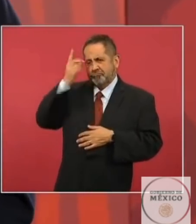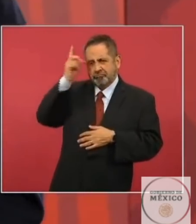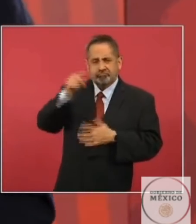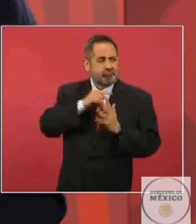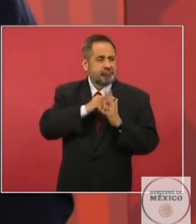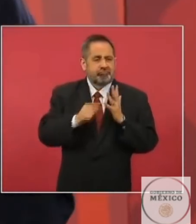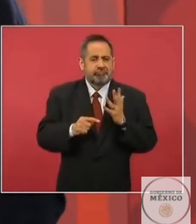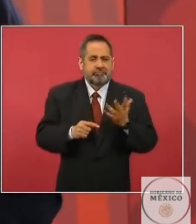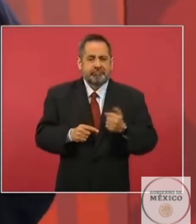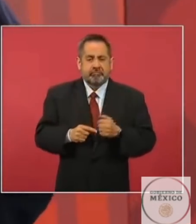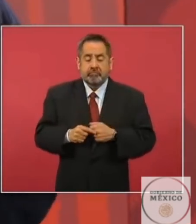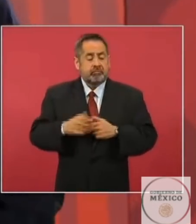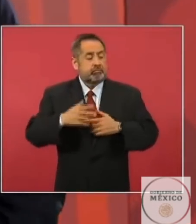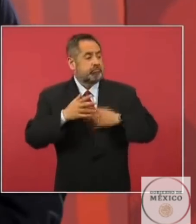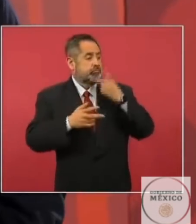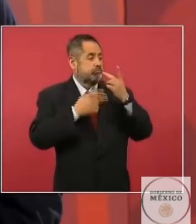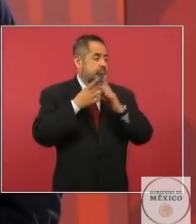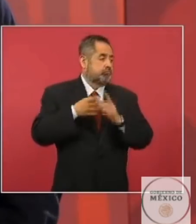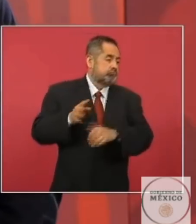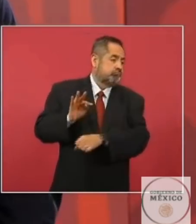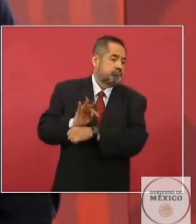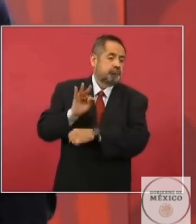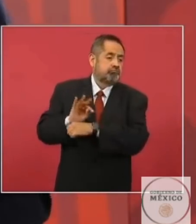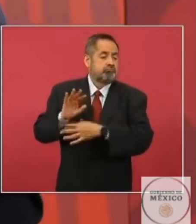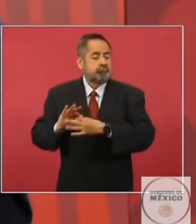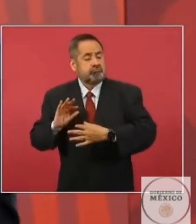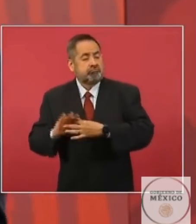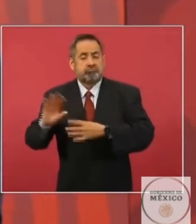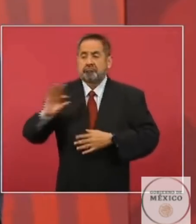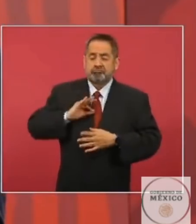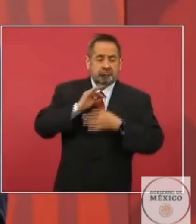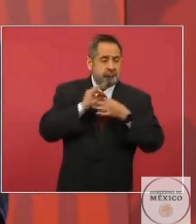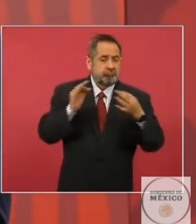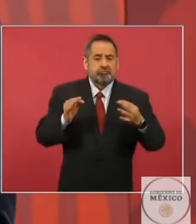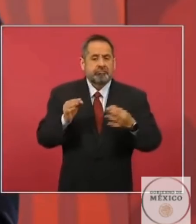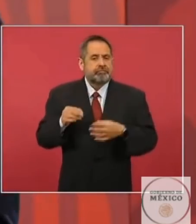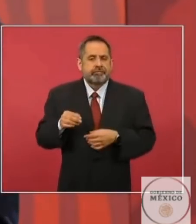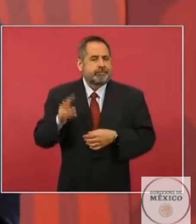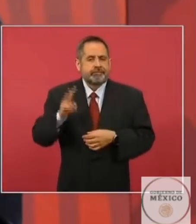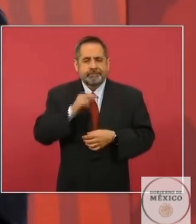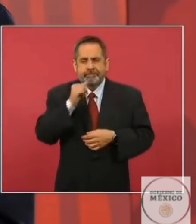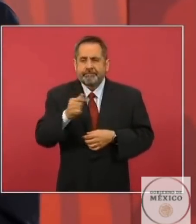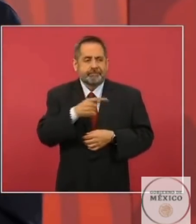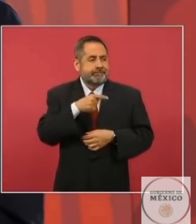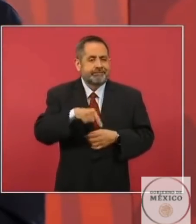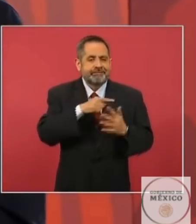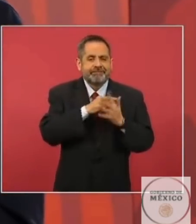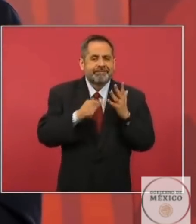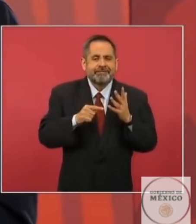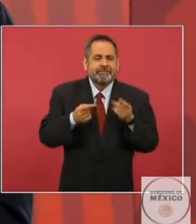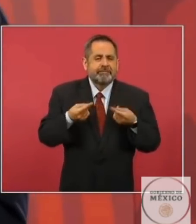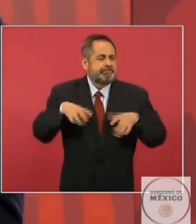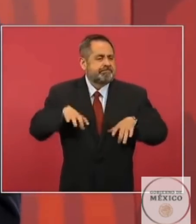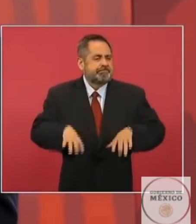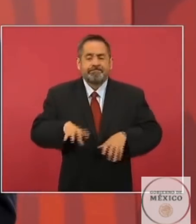eran los que hablaban en nombre de México, hablaban en nombre del pueblo de México, eran los que se quedaban con las riquezas